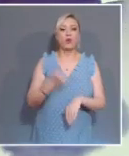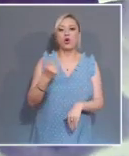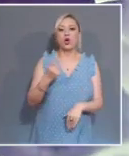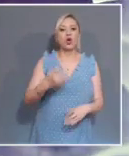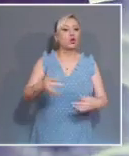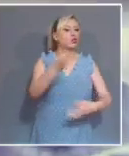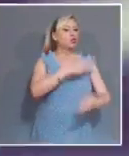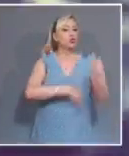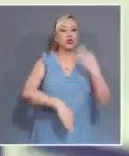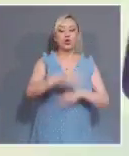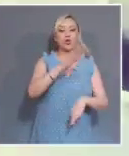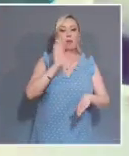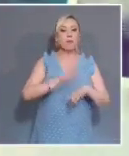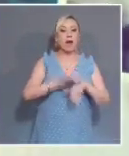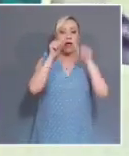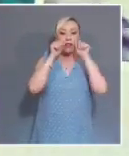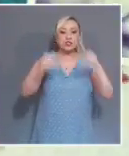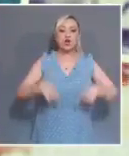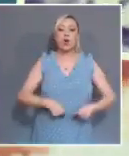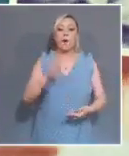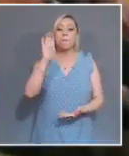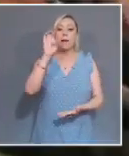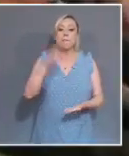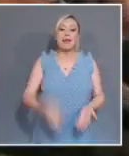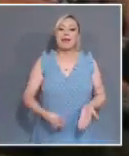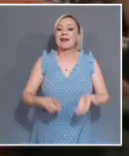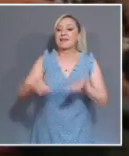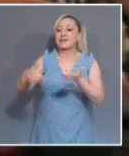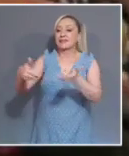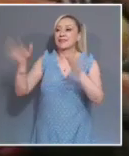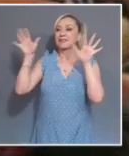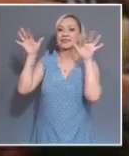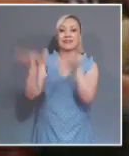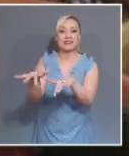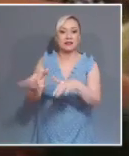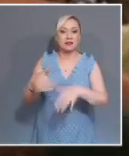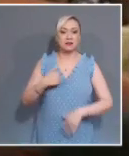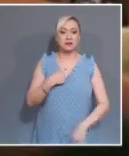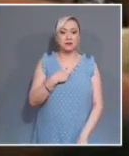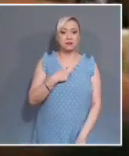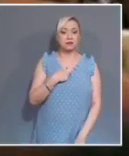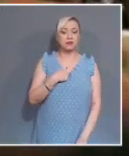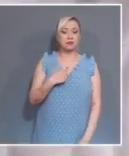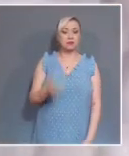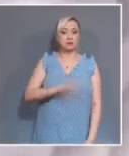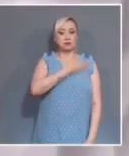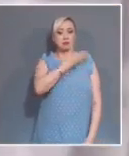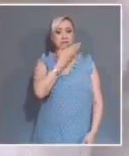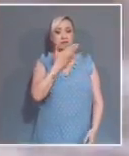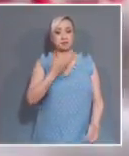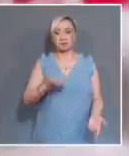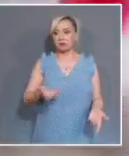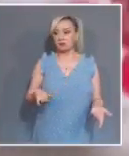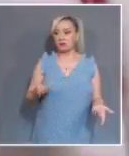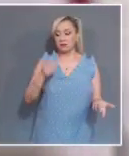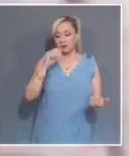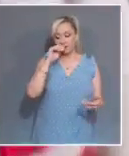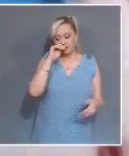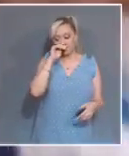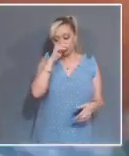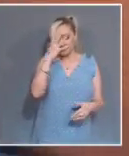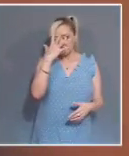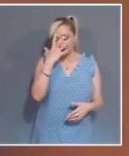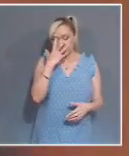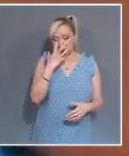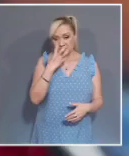recién nacido, así como afecciones del desarrollo emocional, cognitivo y social, y en algunos casos desapego al